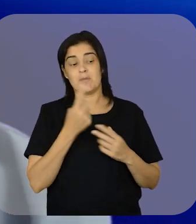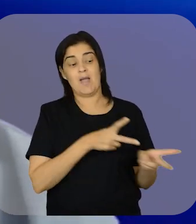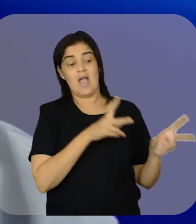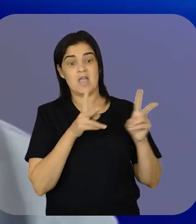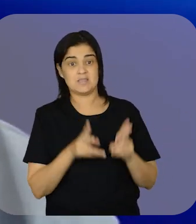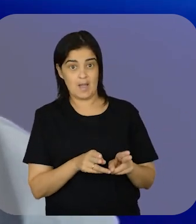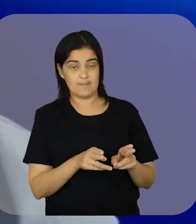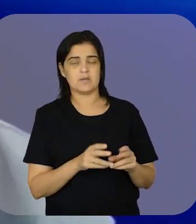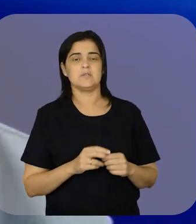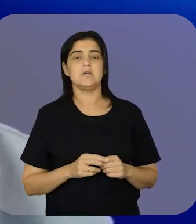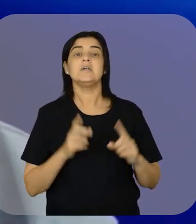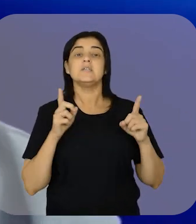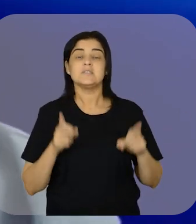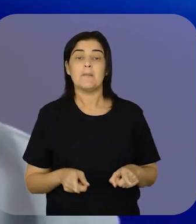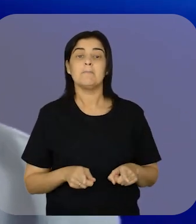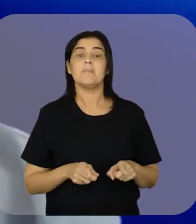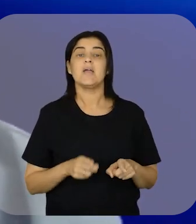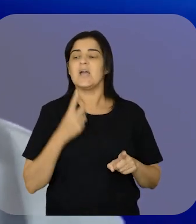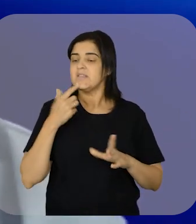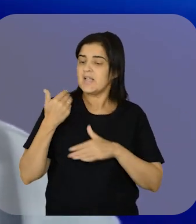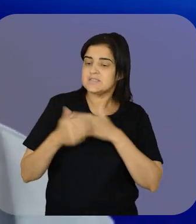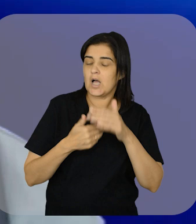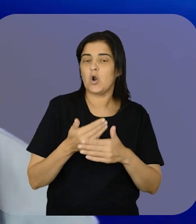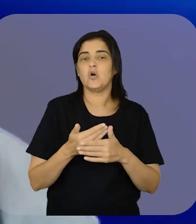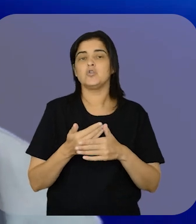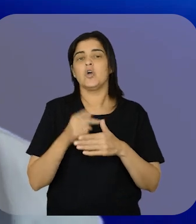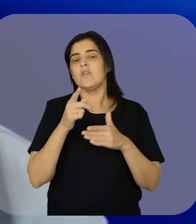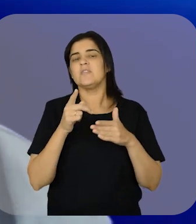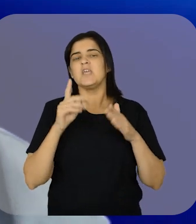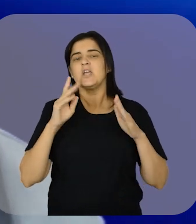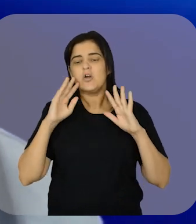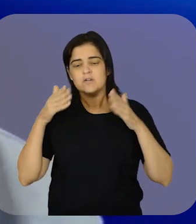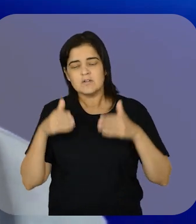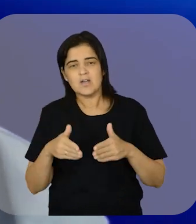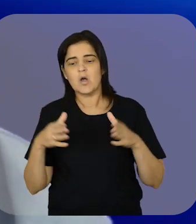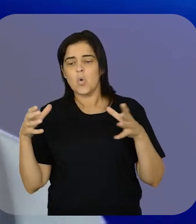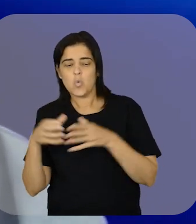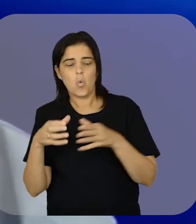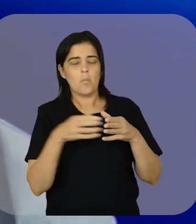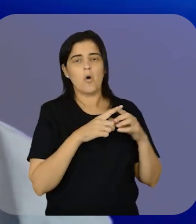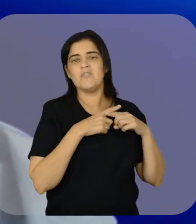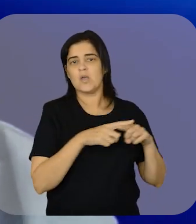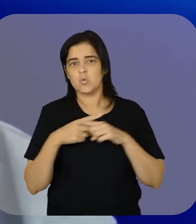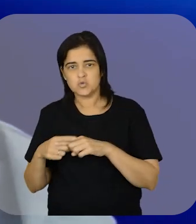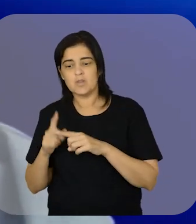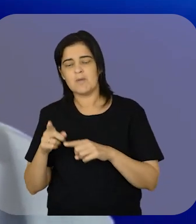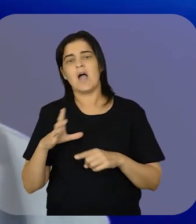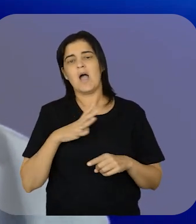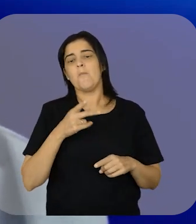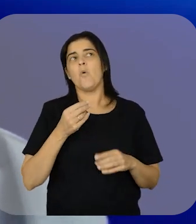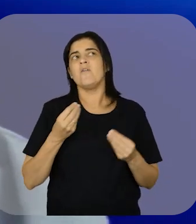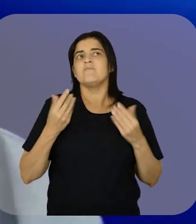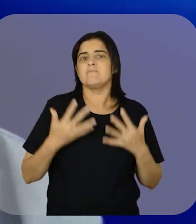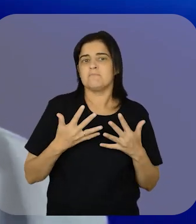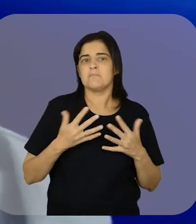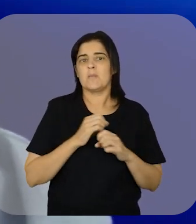etapa y también en el desarrollo de los grupos focales y los grupos de discusión que van a tener, van a salir sumamente